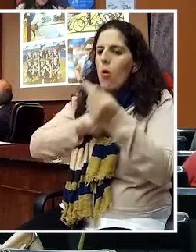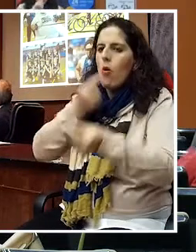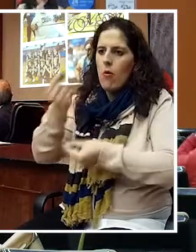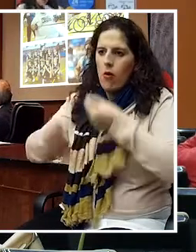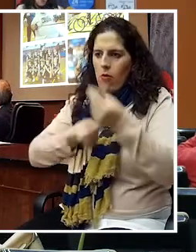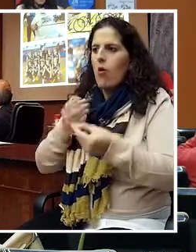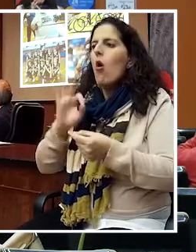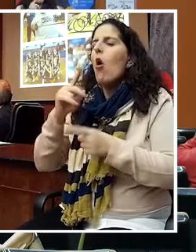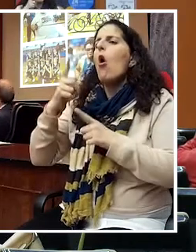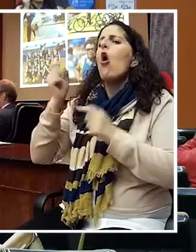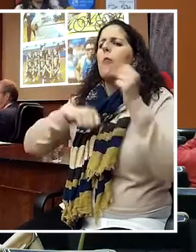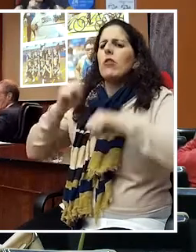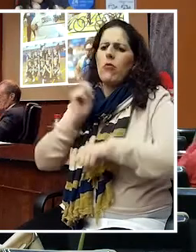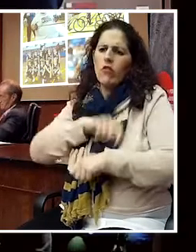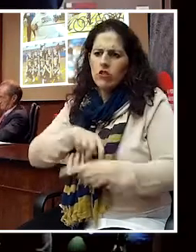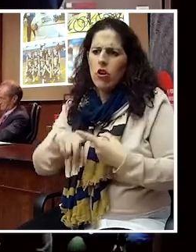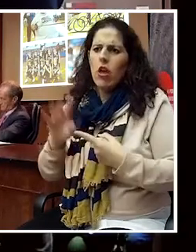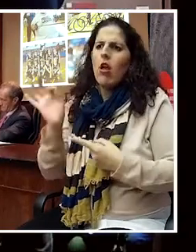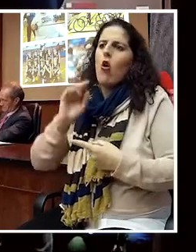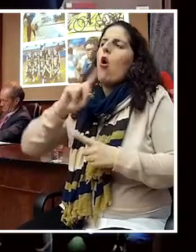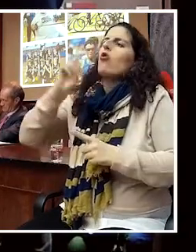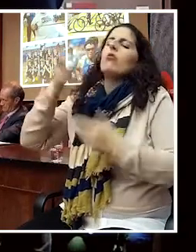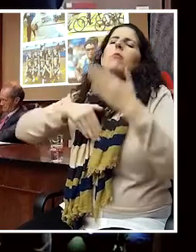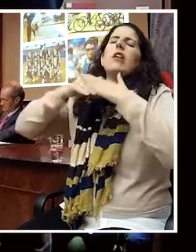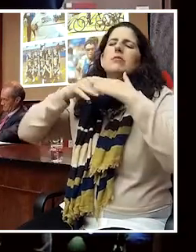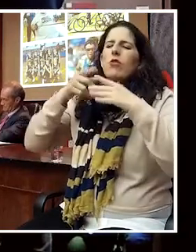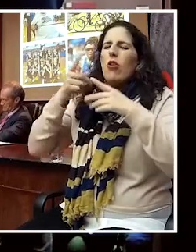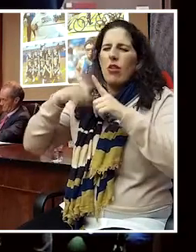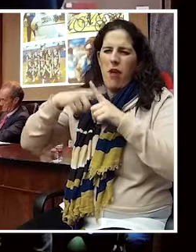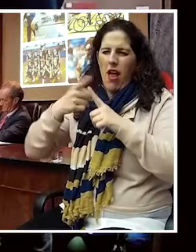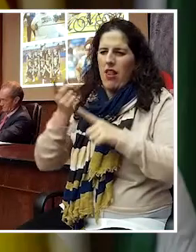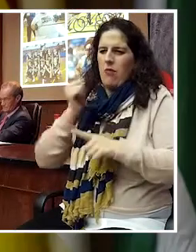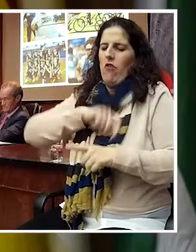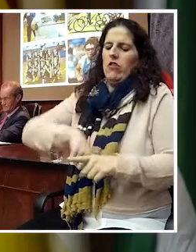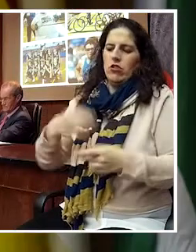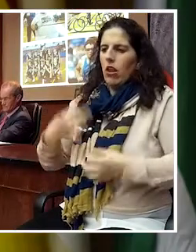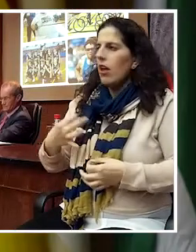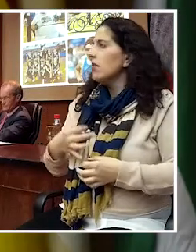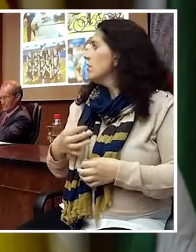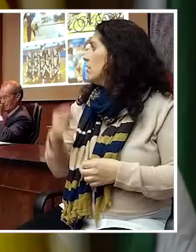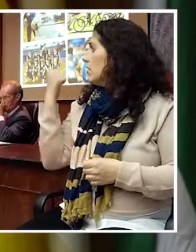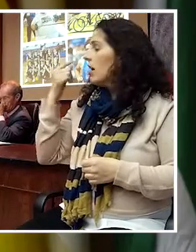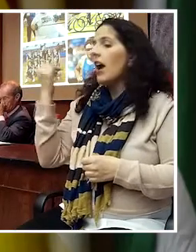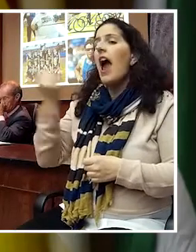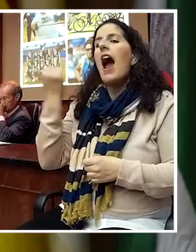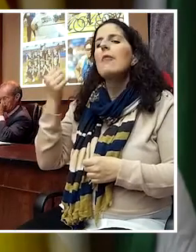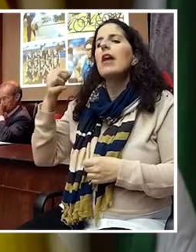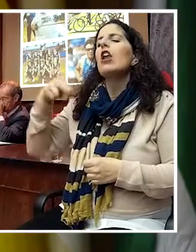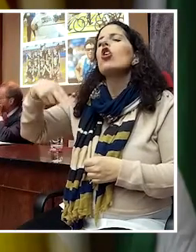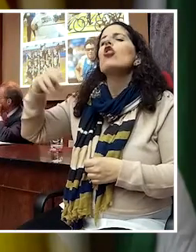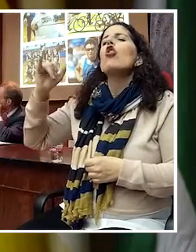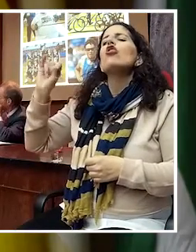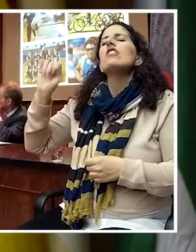grado de entrenamiento e intensidad, y, por supuesto, el deporte de élite. Este deportista en concreto es un deportista de élite, se llama Javier Gómez Noya, y